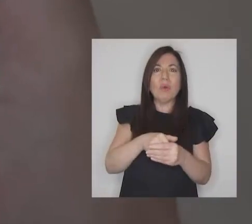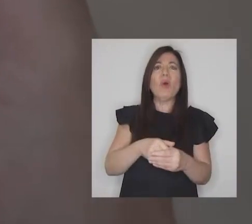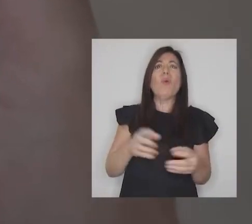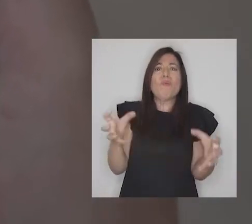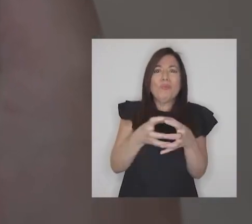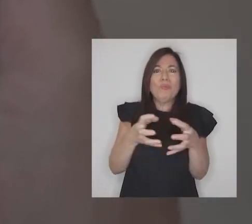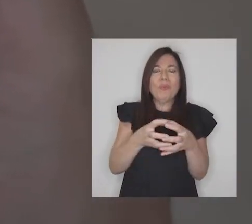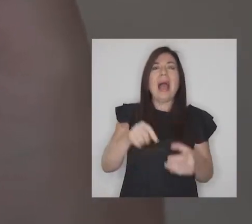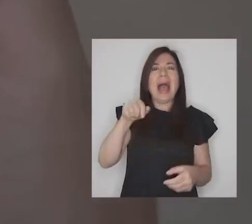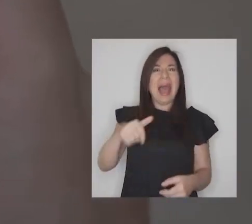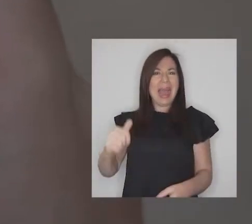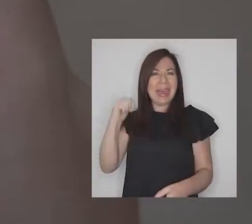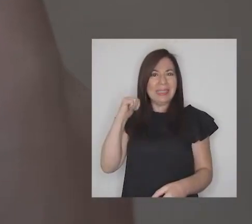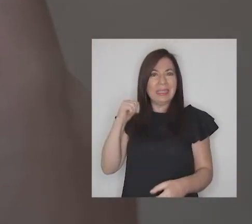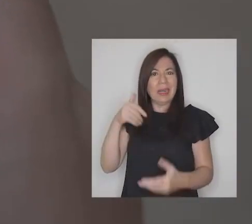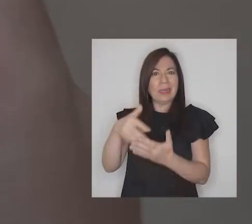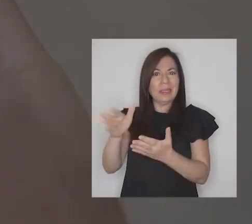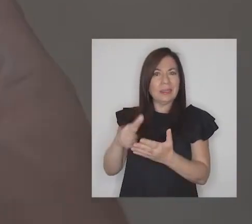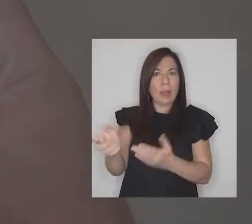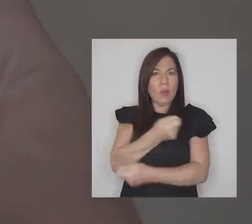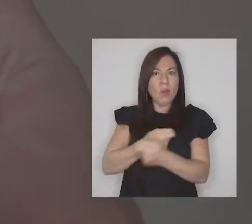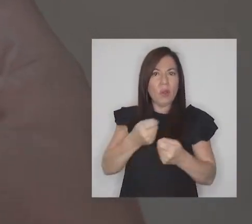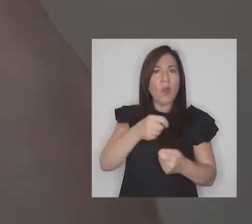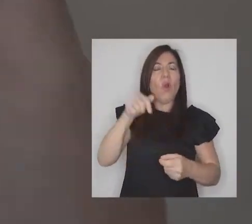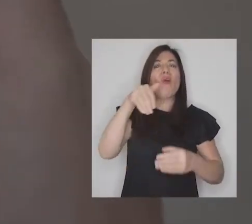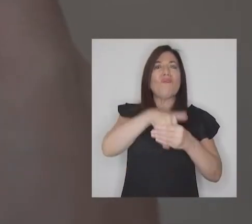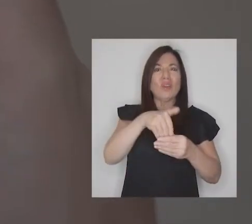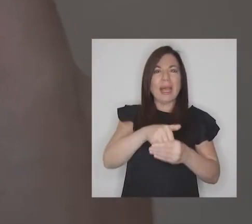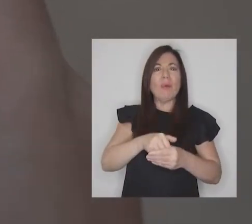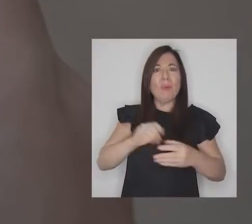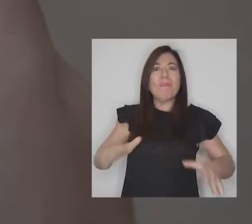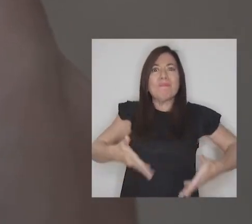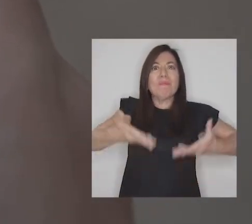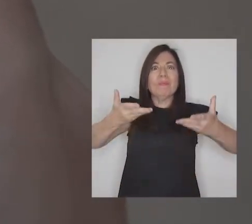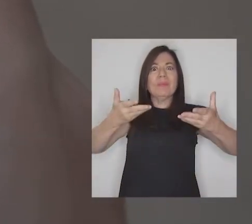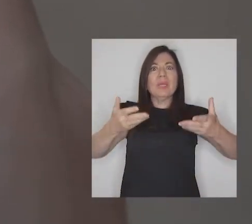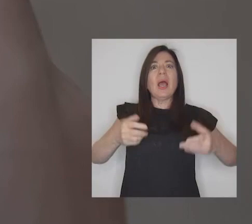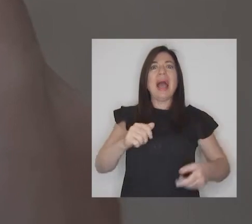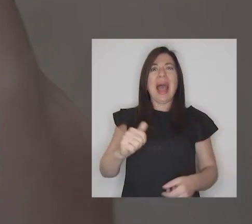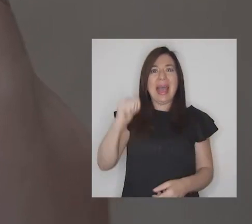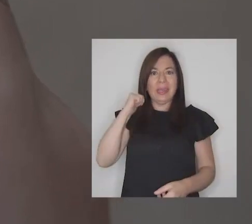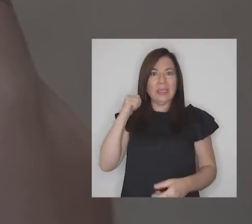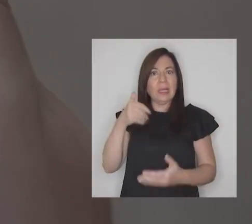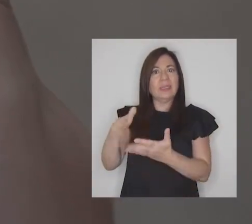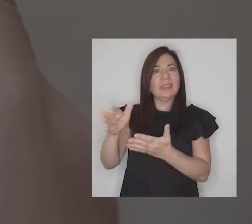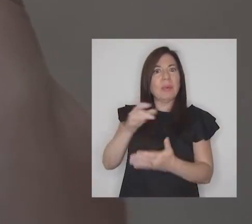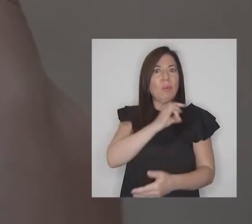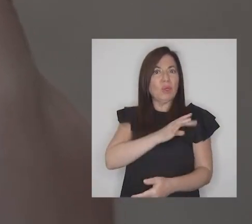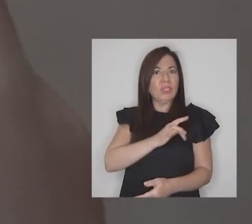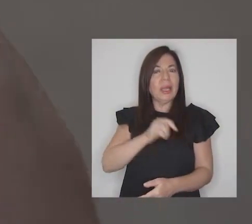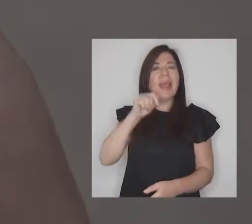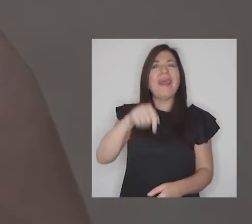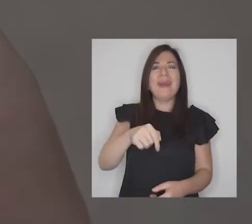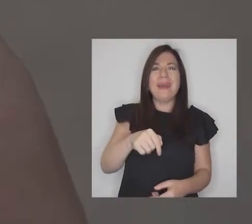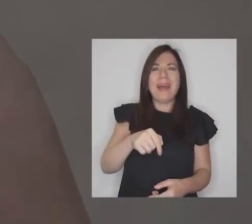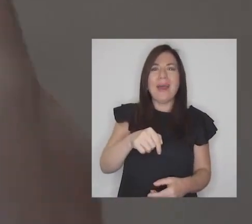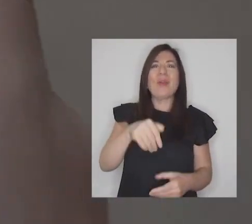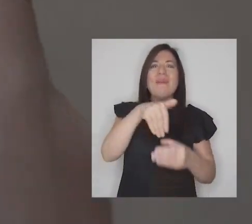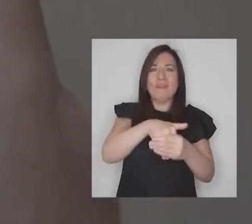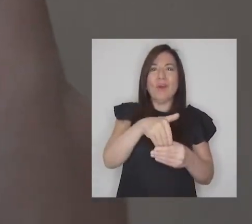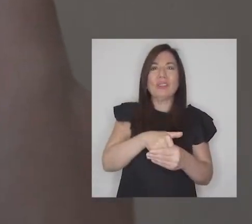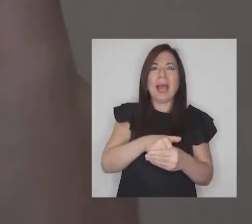rechazamos por nuestra economía y hoy votamos por reimpulsarla porque ayer rechazamos por chile y hoy votamos por comenzar a